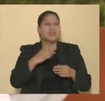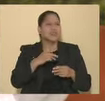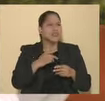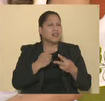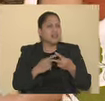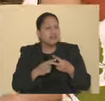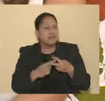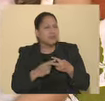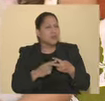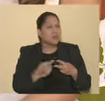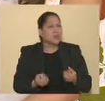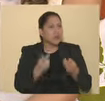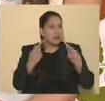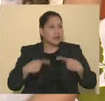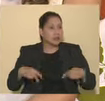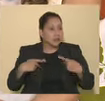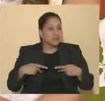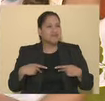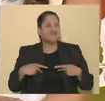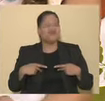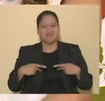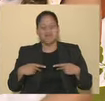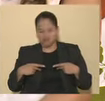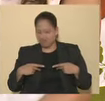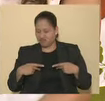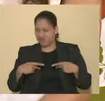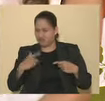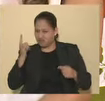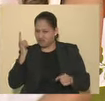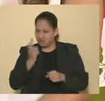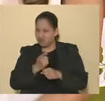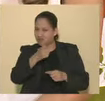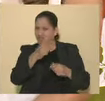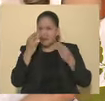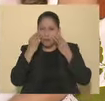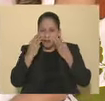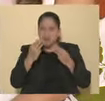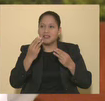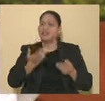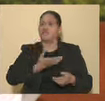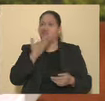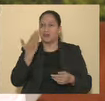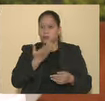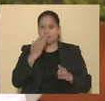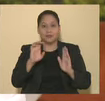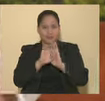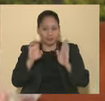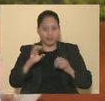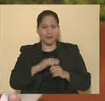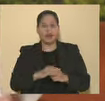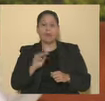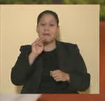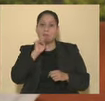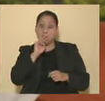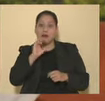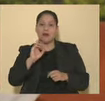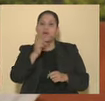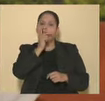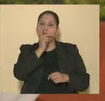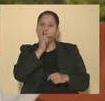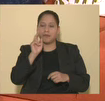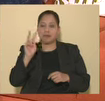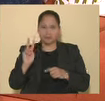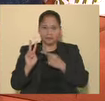estadísticas muy interesantes, muestran que la tendencia siempre, por ejemplo, si la madre o el padre de